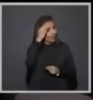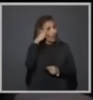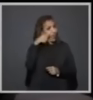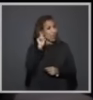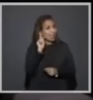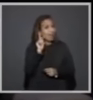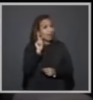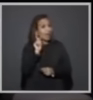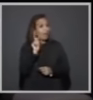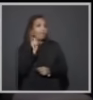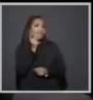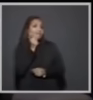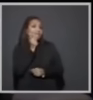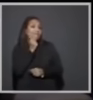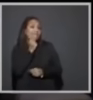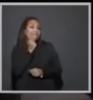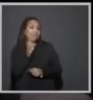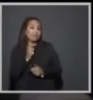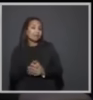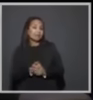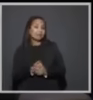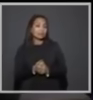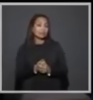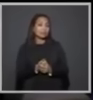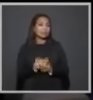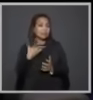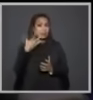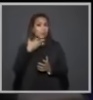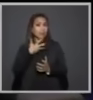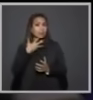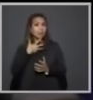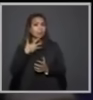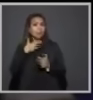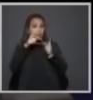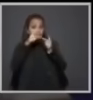descaro de que había una partida en el